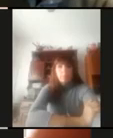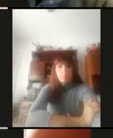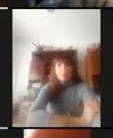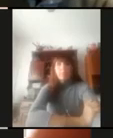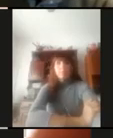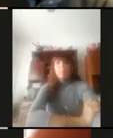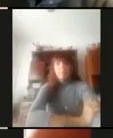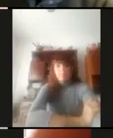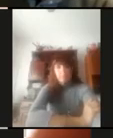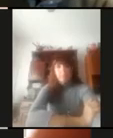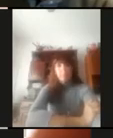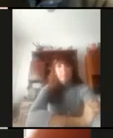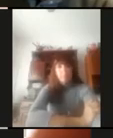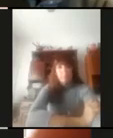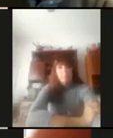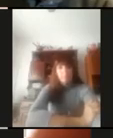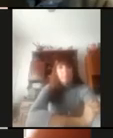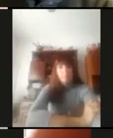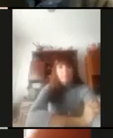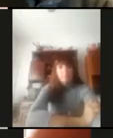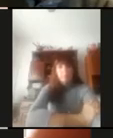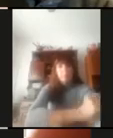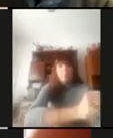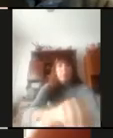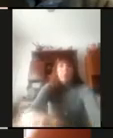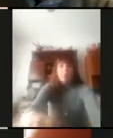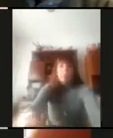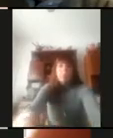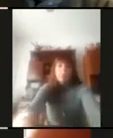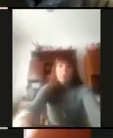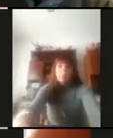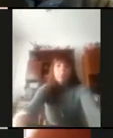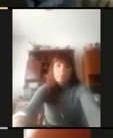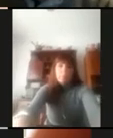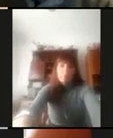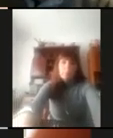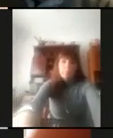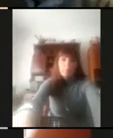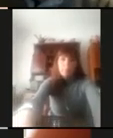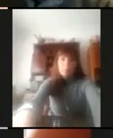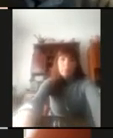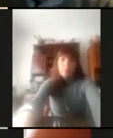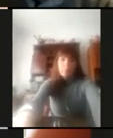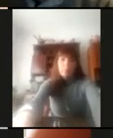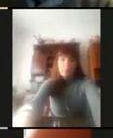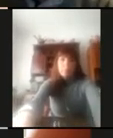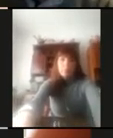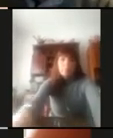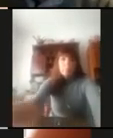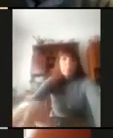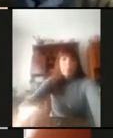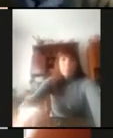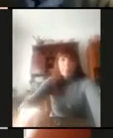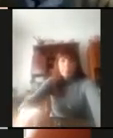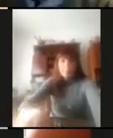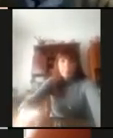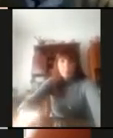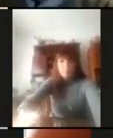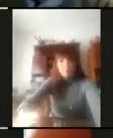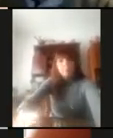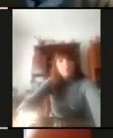de clínicas aquí como practicante en el año 1913 sí que fue excelente